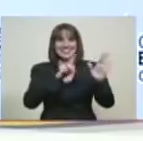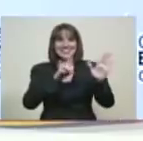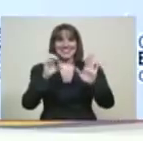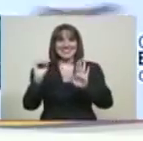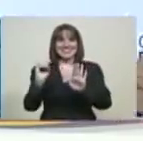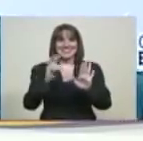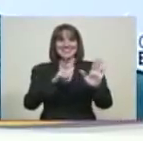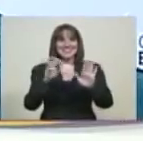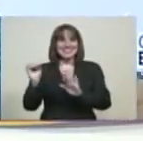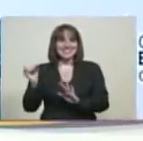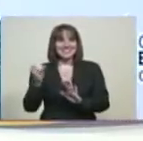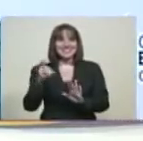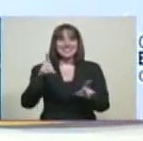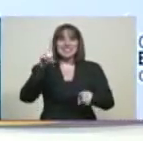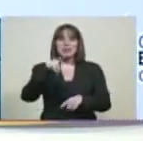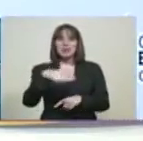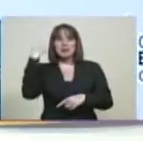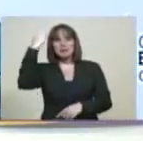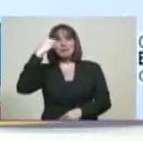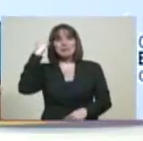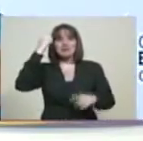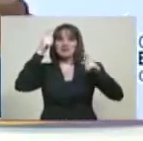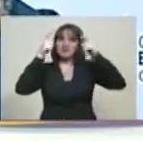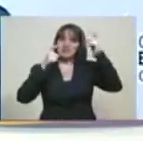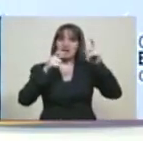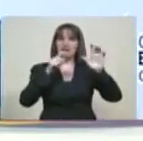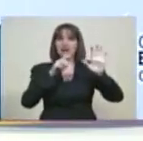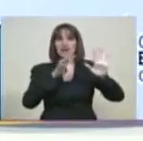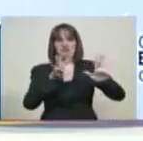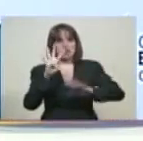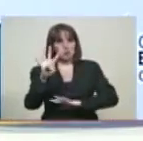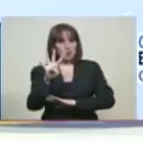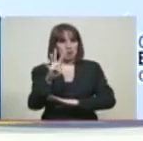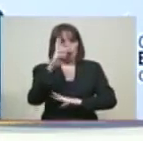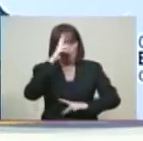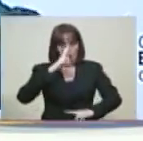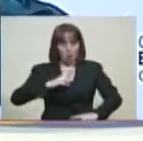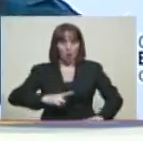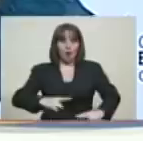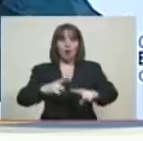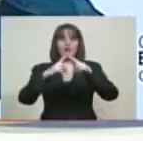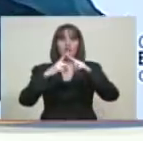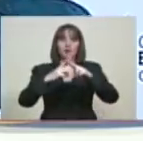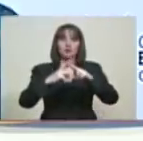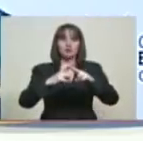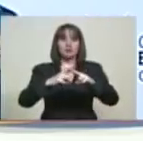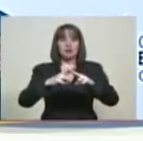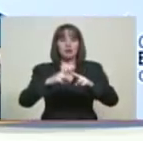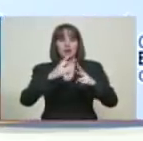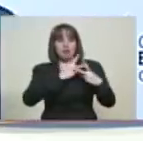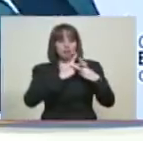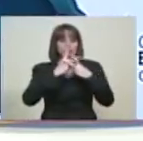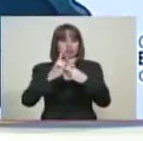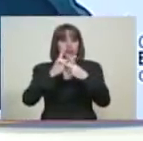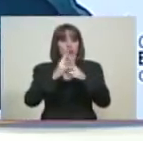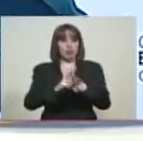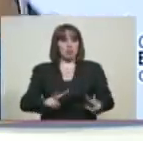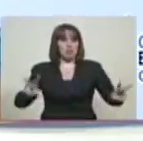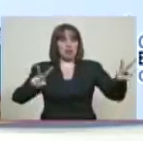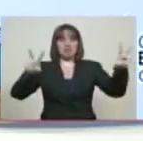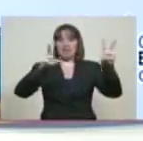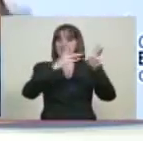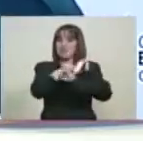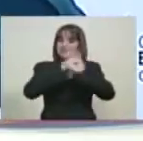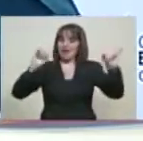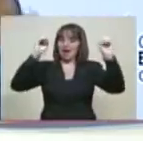pienso en chaves 94 que tuvimos el honor que nuestros líderes tuvieron la valentía de decir no más a las